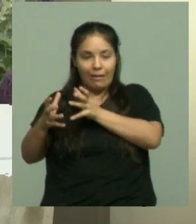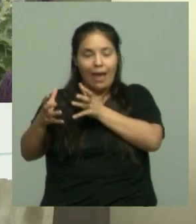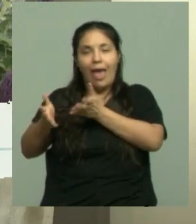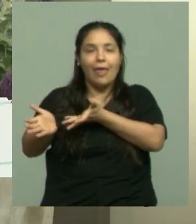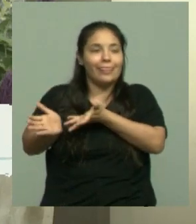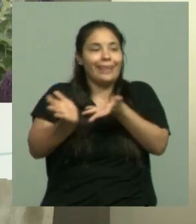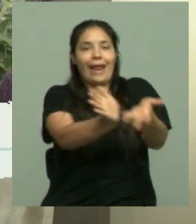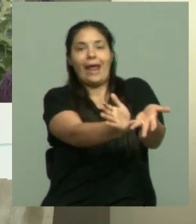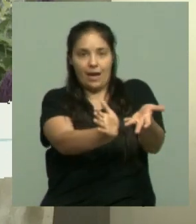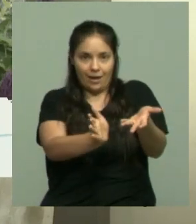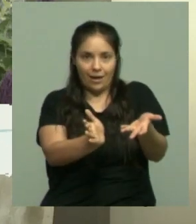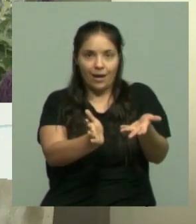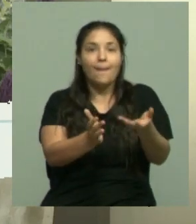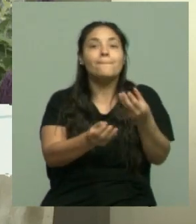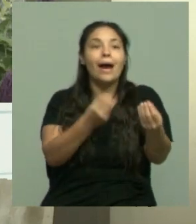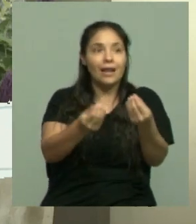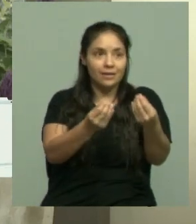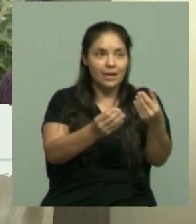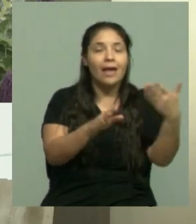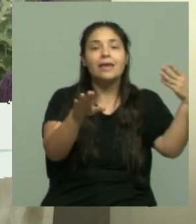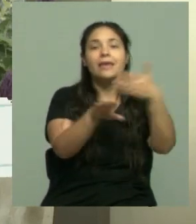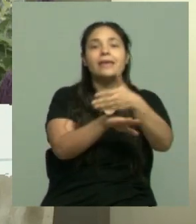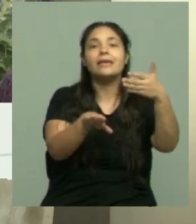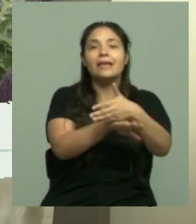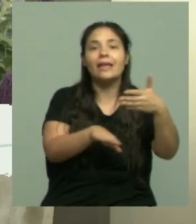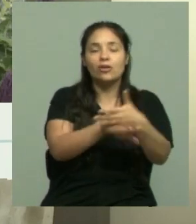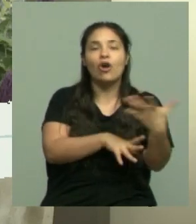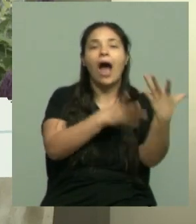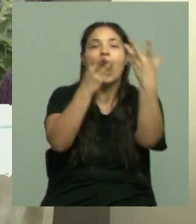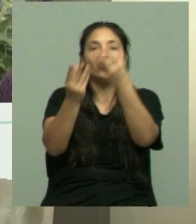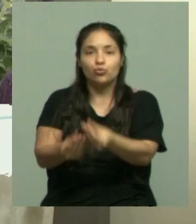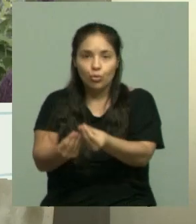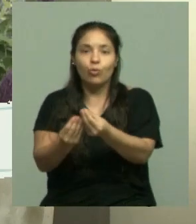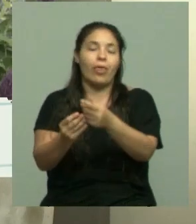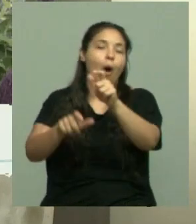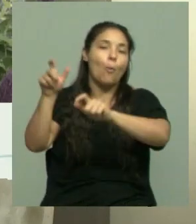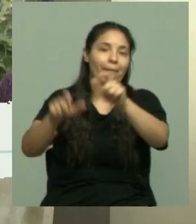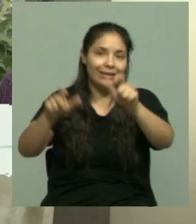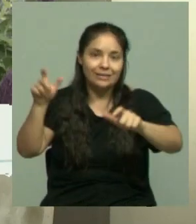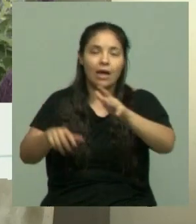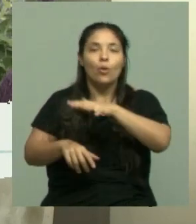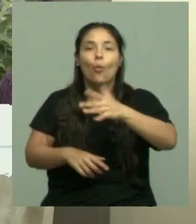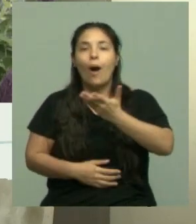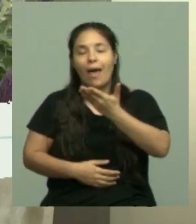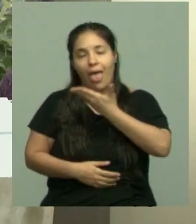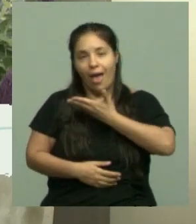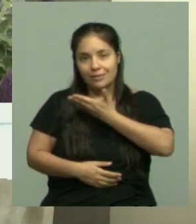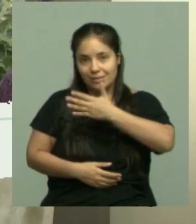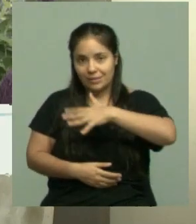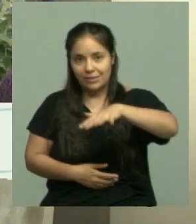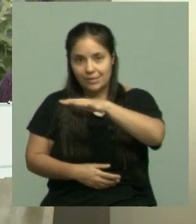materia de ingreso de ayuda humanitaria a lo que es la Franja de Gaza y la posibilidad de